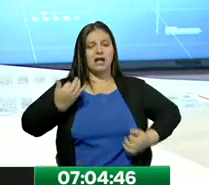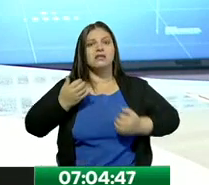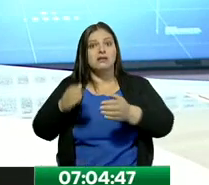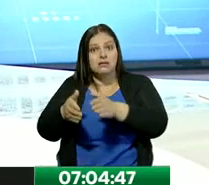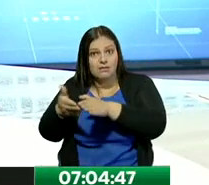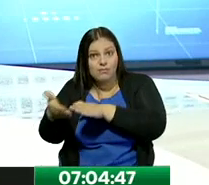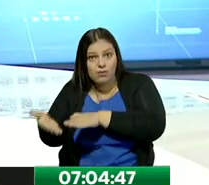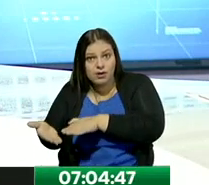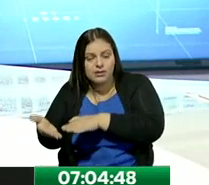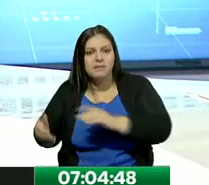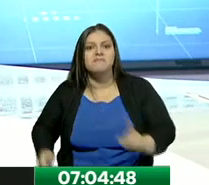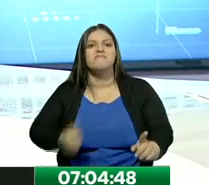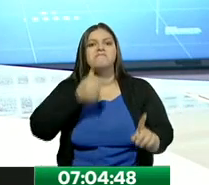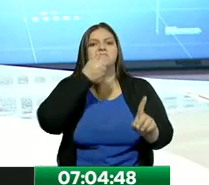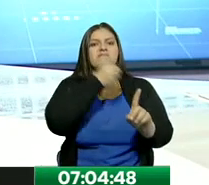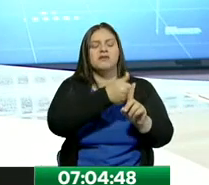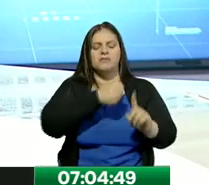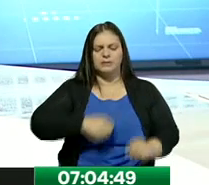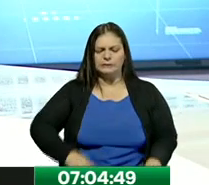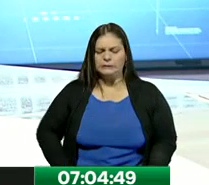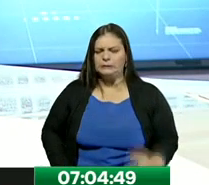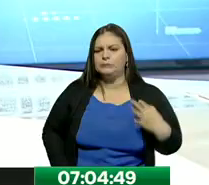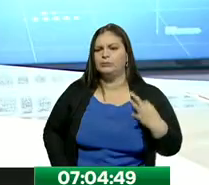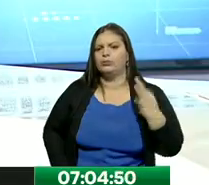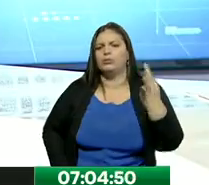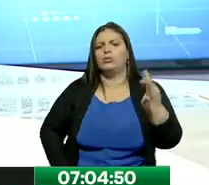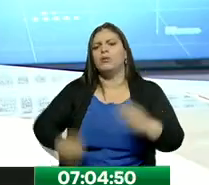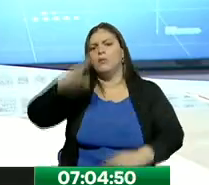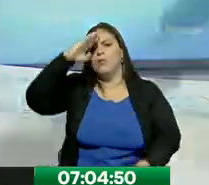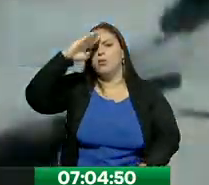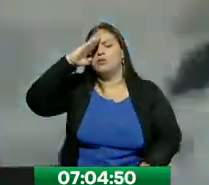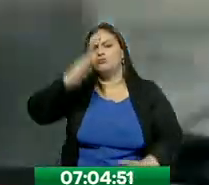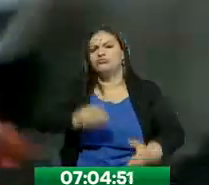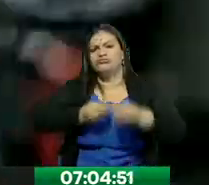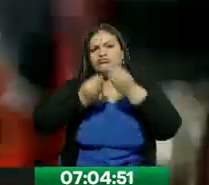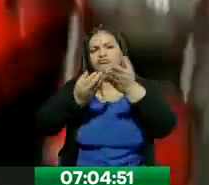enardecido intentó agredirlo. Continuación la nota.